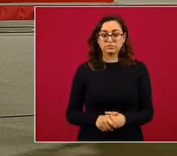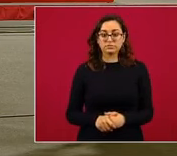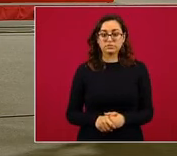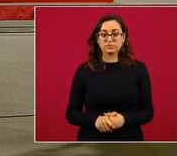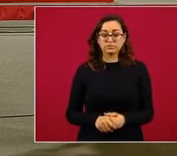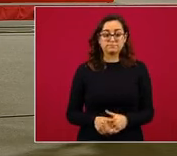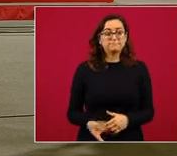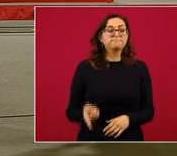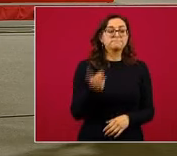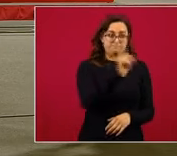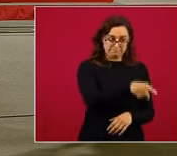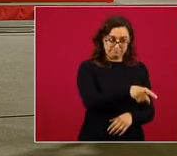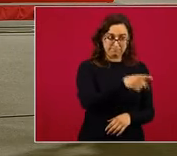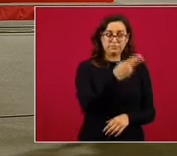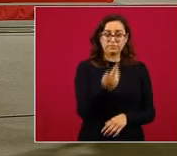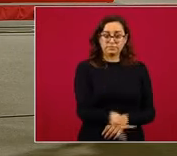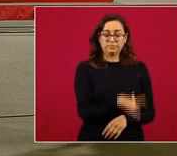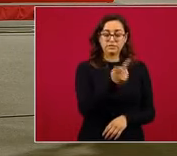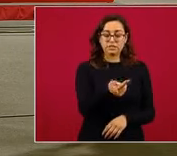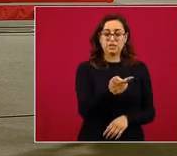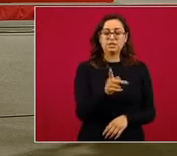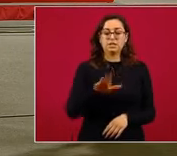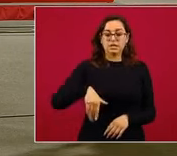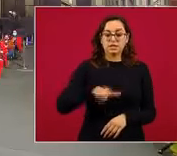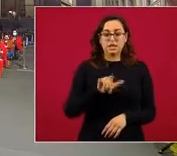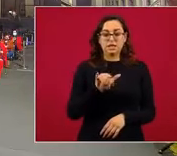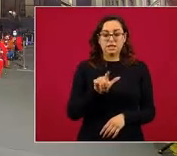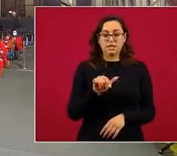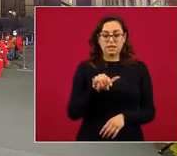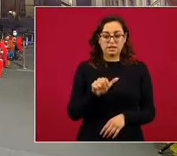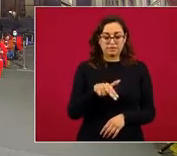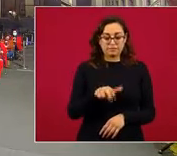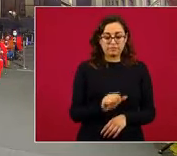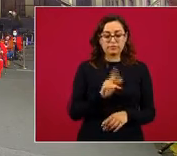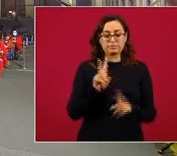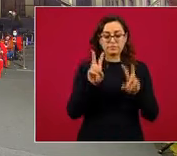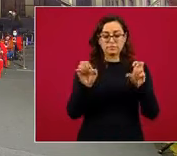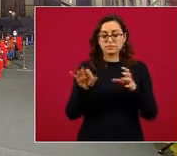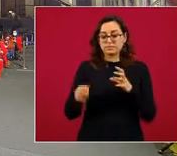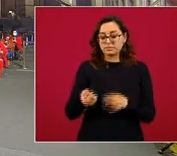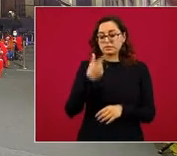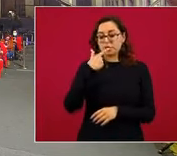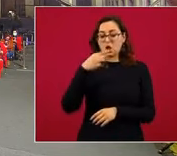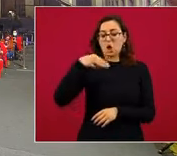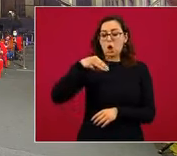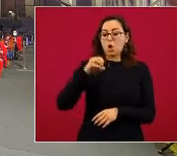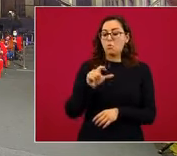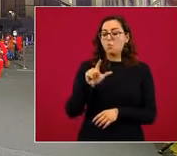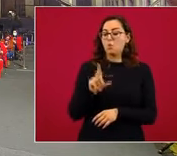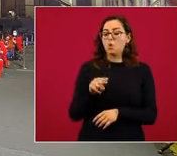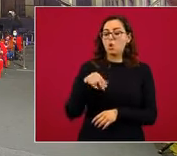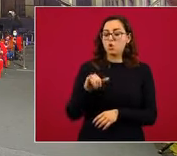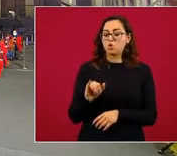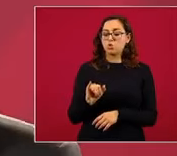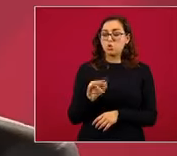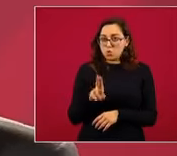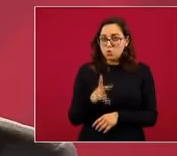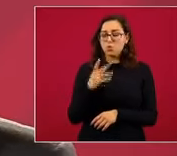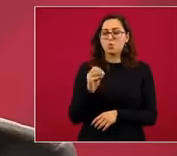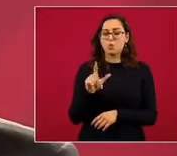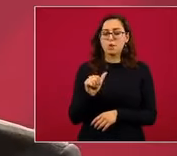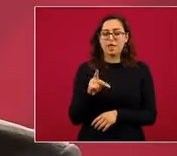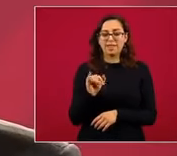Y sobre esto que menciona Liliana, de un fármaco que se llama Molnupiravir, un nombre